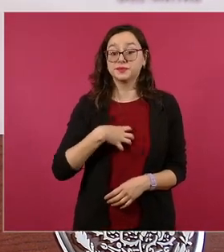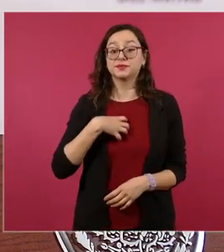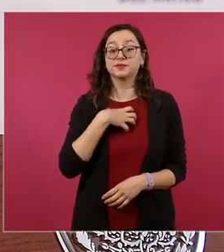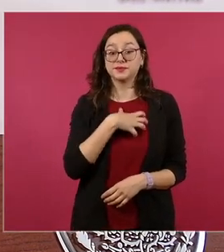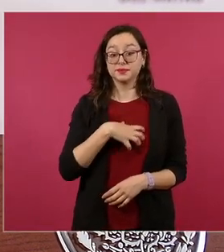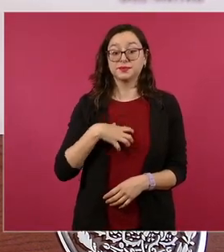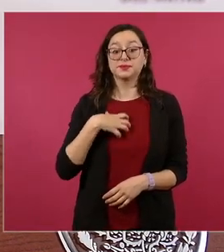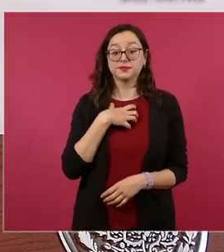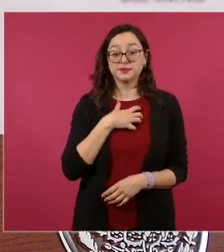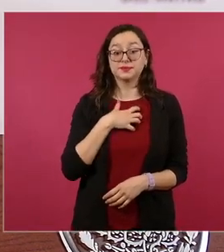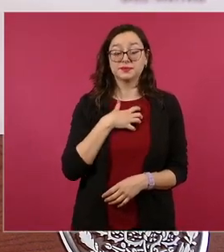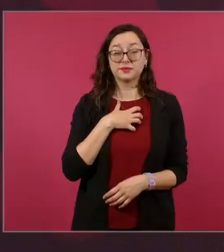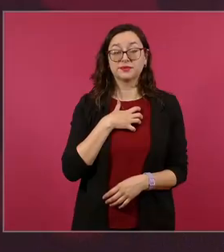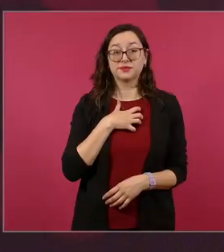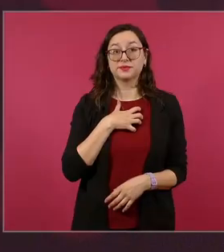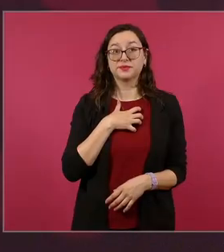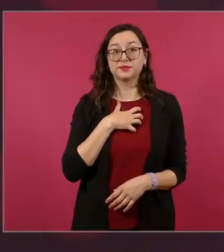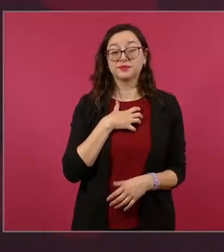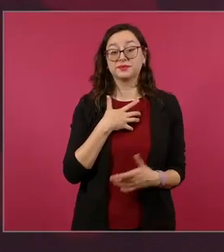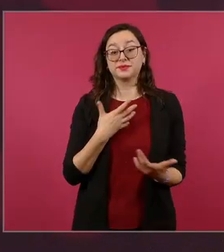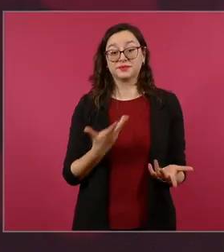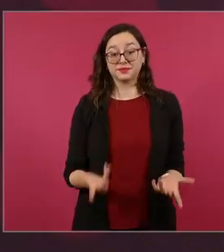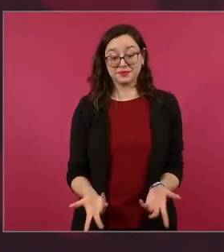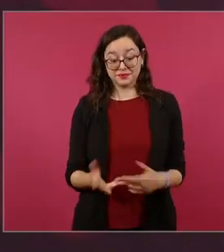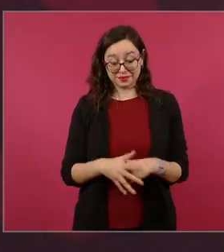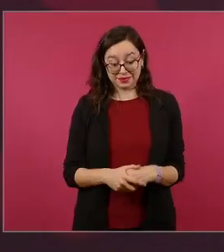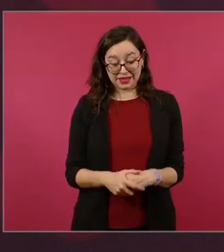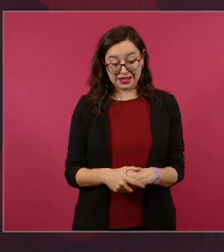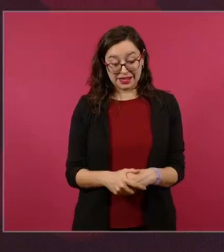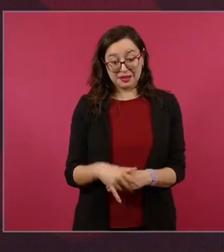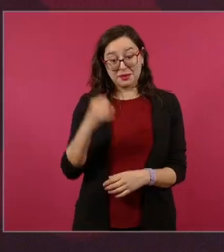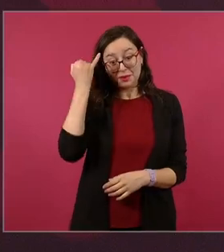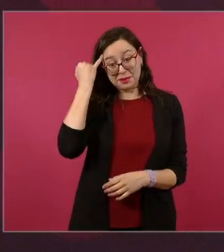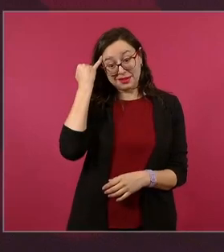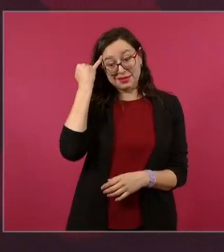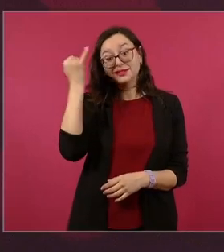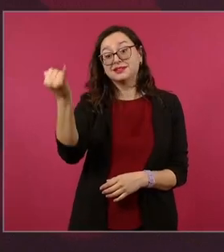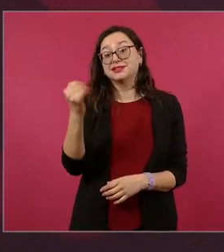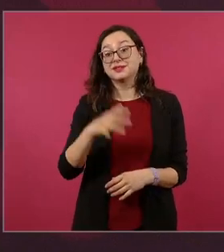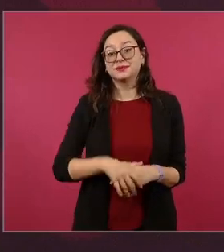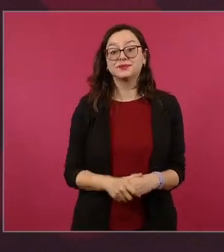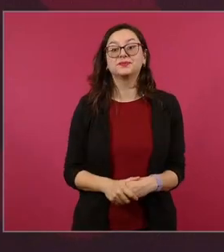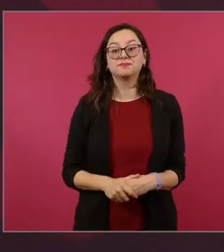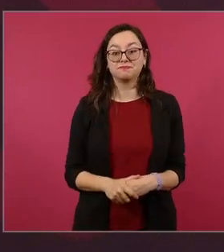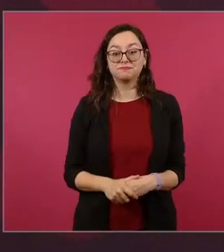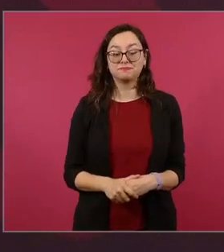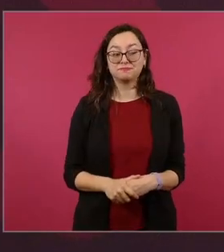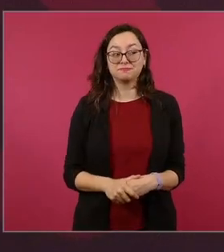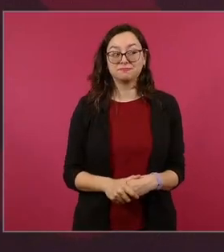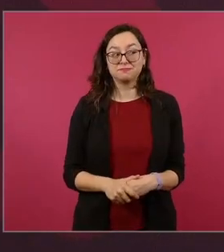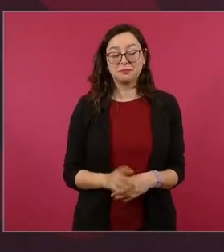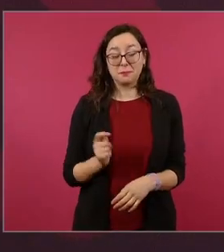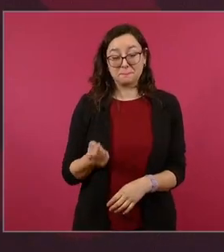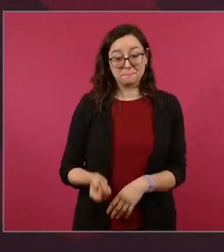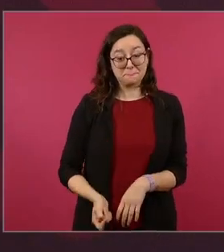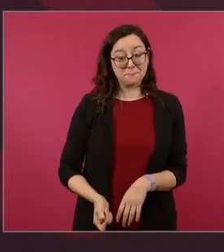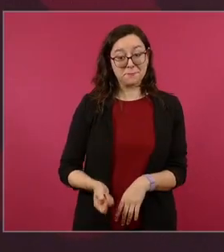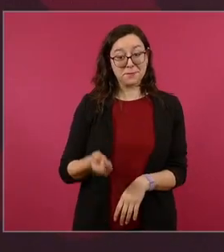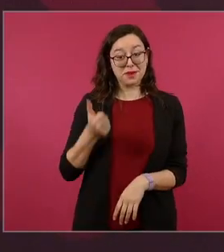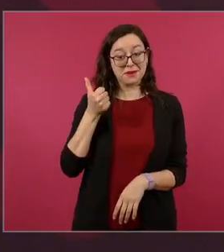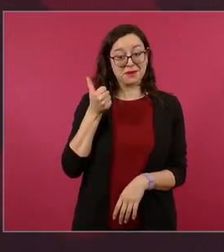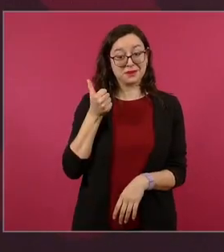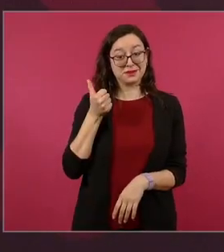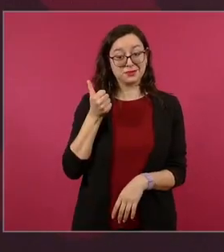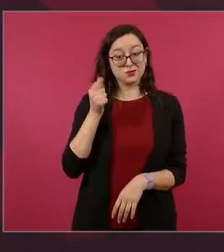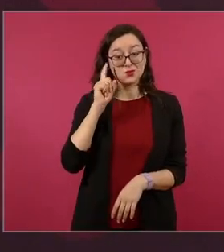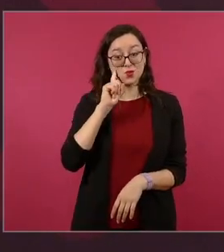lo que significa entregar la presidencia a una mujer luego de